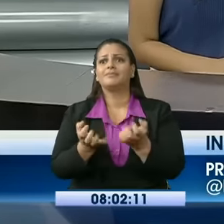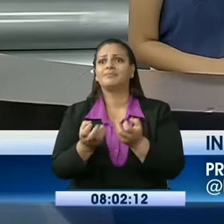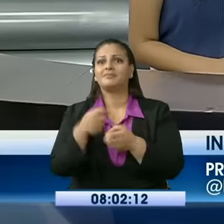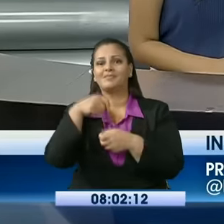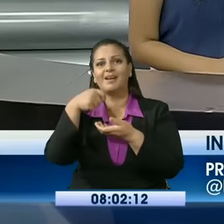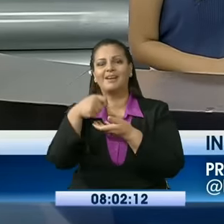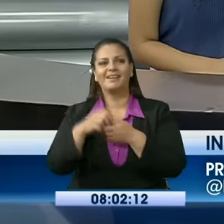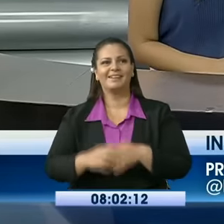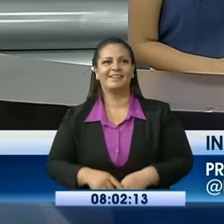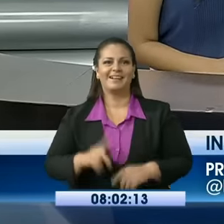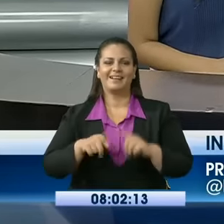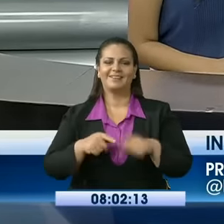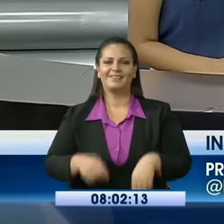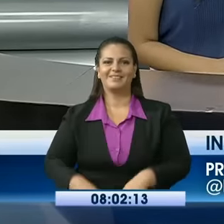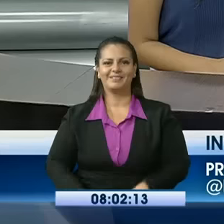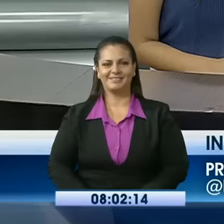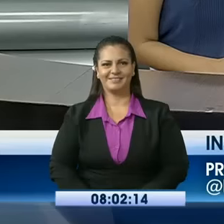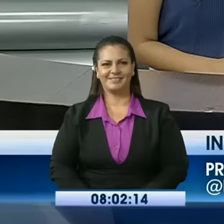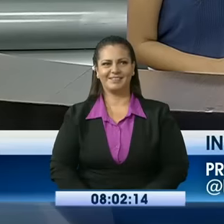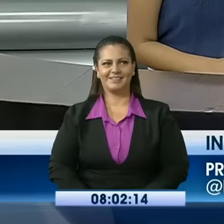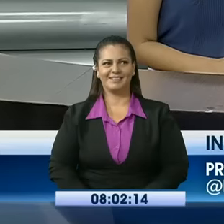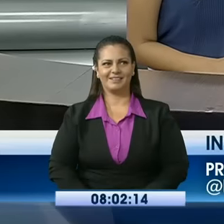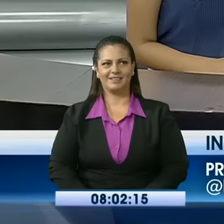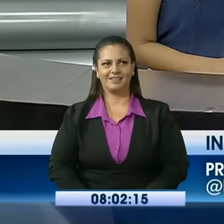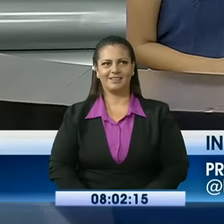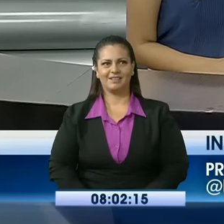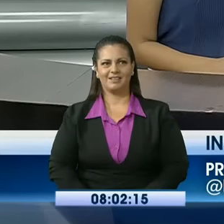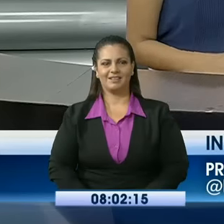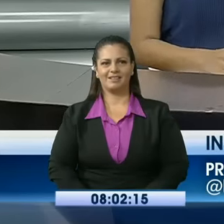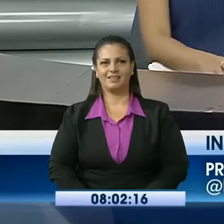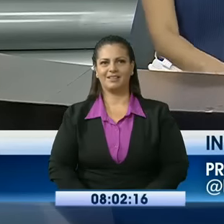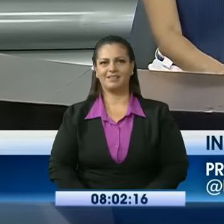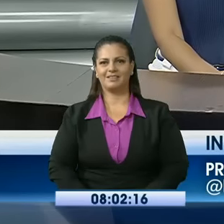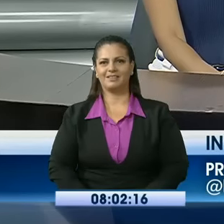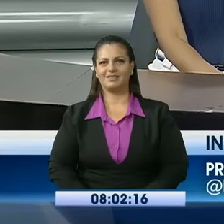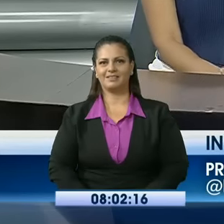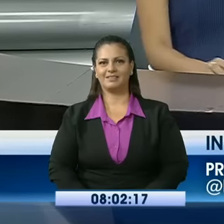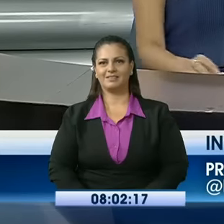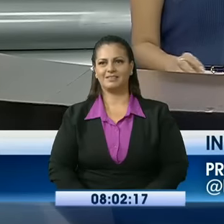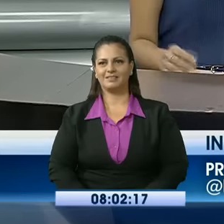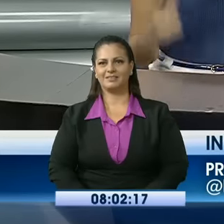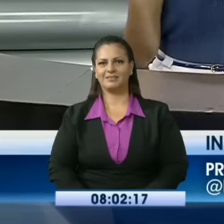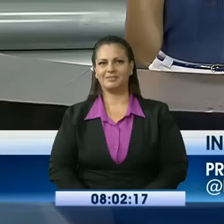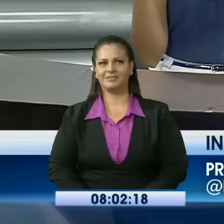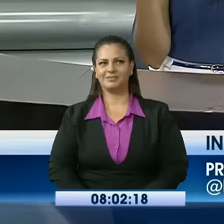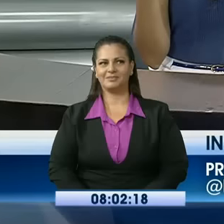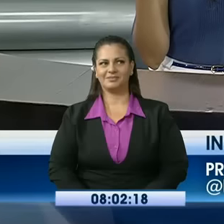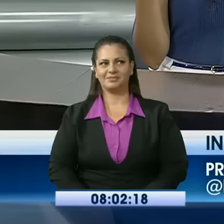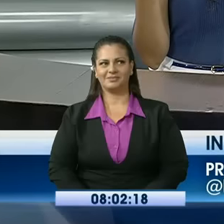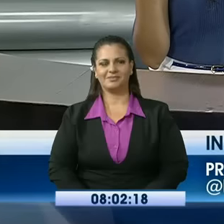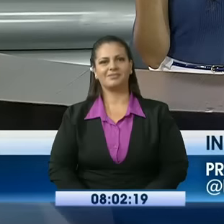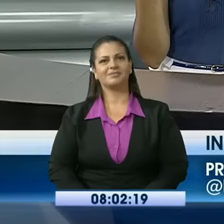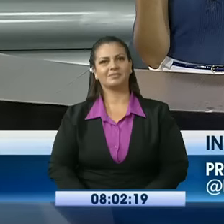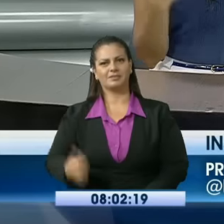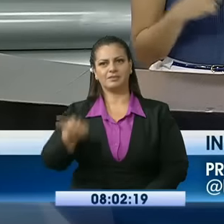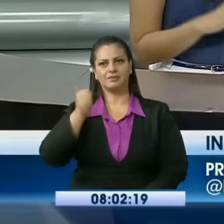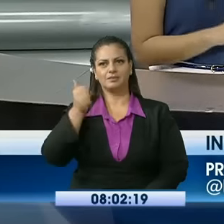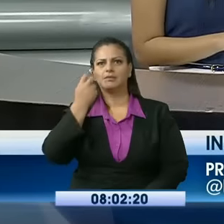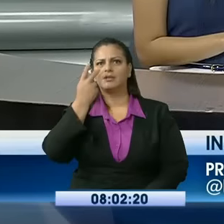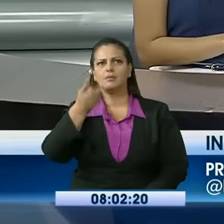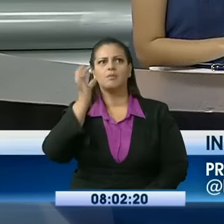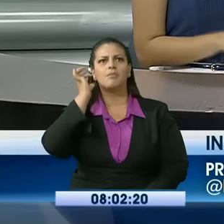llama? ¿Rosita? ¿Cómo se llama? ¿Tú hiciste esa foto? No, yo no la hice. No, no, no. ¿Cómo se llama la señora? Pero los platos que mandaron por la foto el día de hoy. No, el